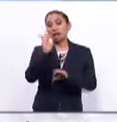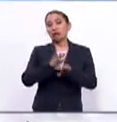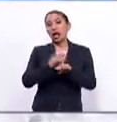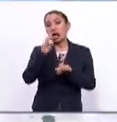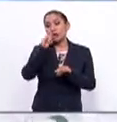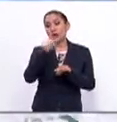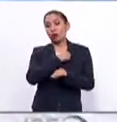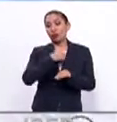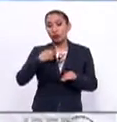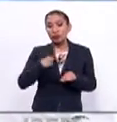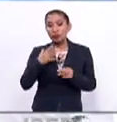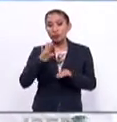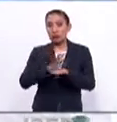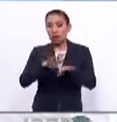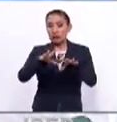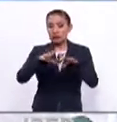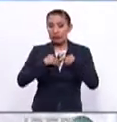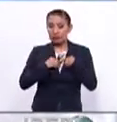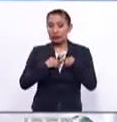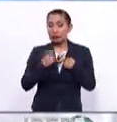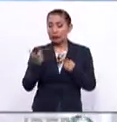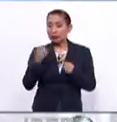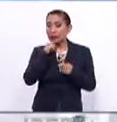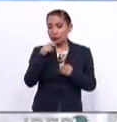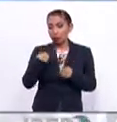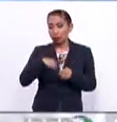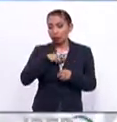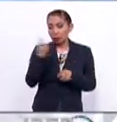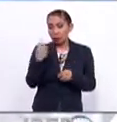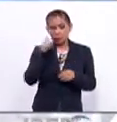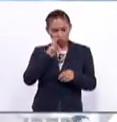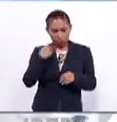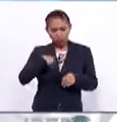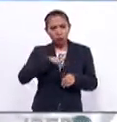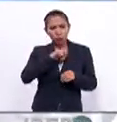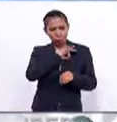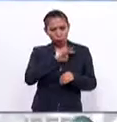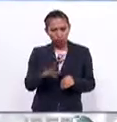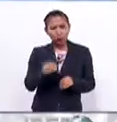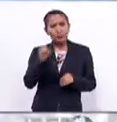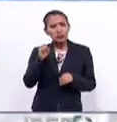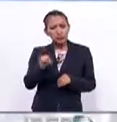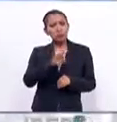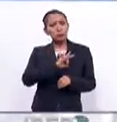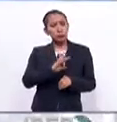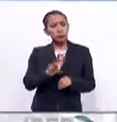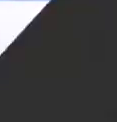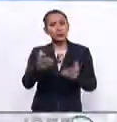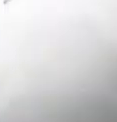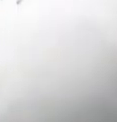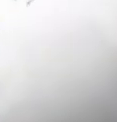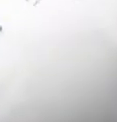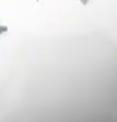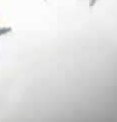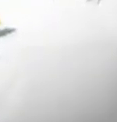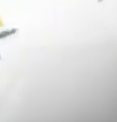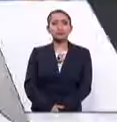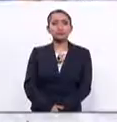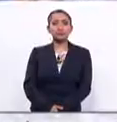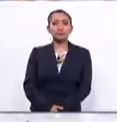mayor, el compromiso es mayor y también nuestra necesidad de probar de que somos absolutamente capaces.